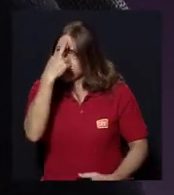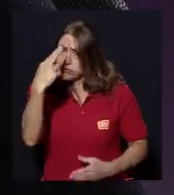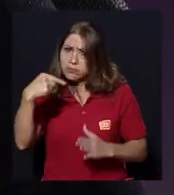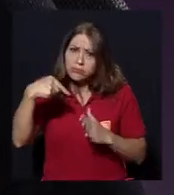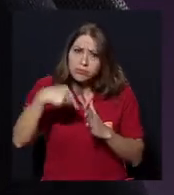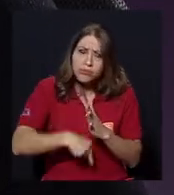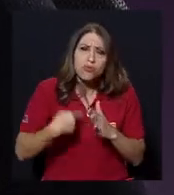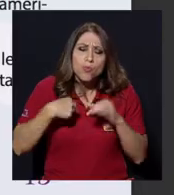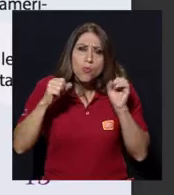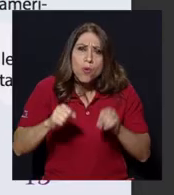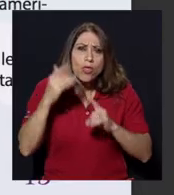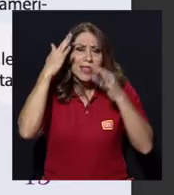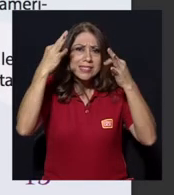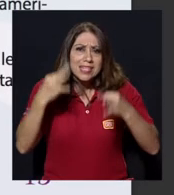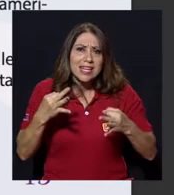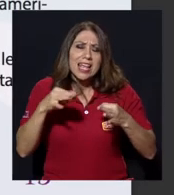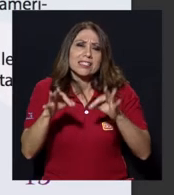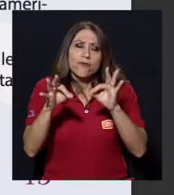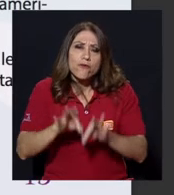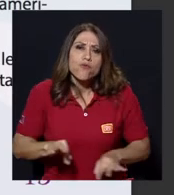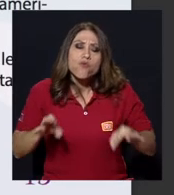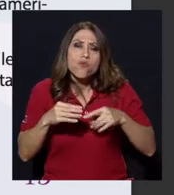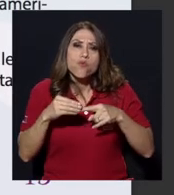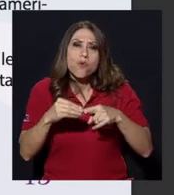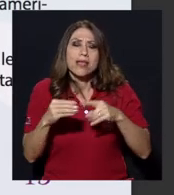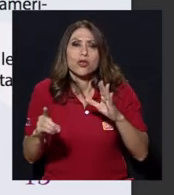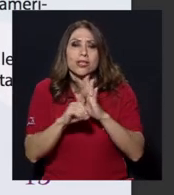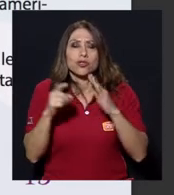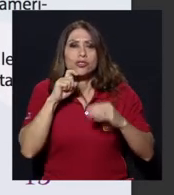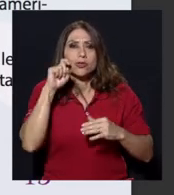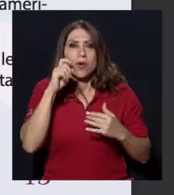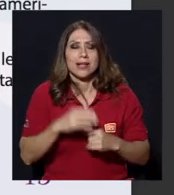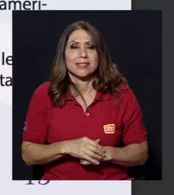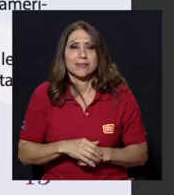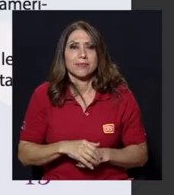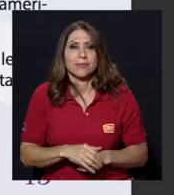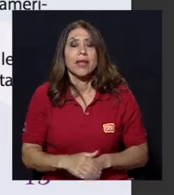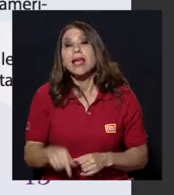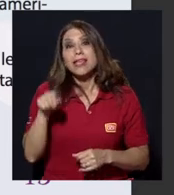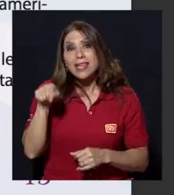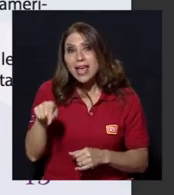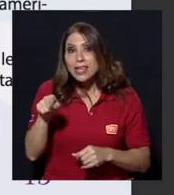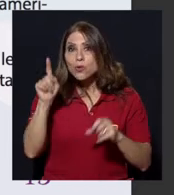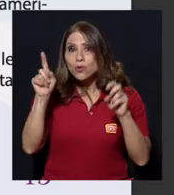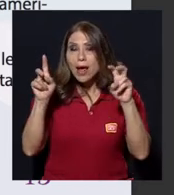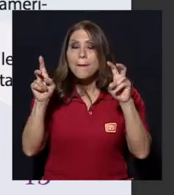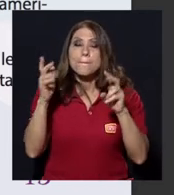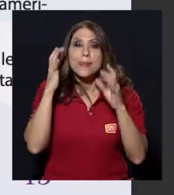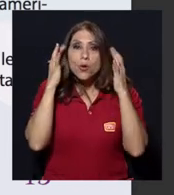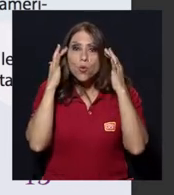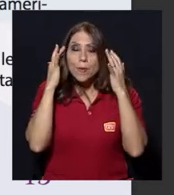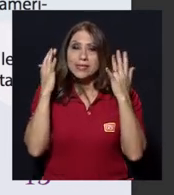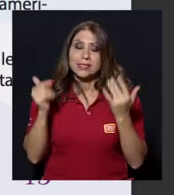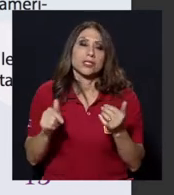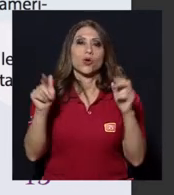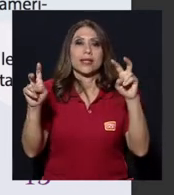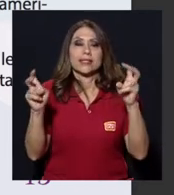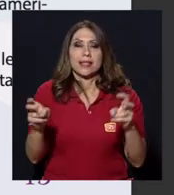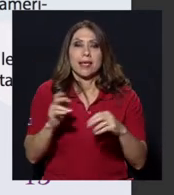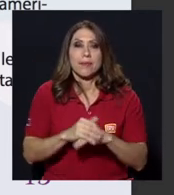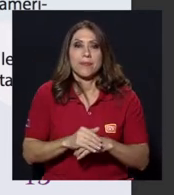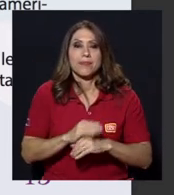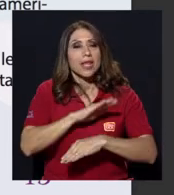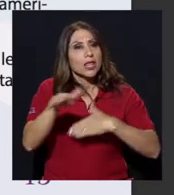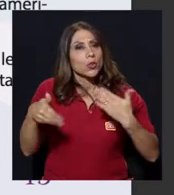en los derechos sexuales. Bueno, y de ahí tenemos una preocupación precisamente, ¿verdad?, en este tema y en todos los derechos de las mujeres,